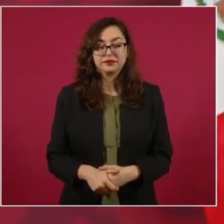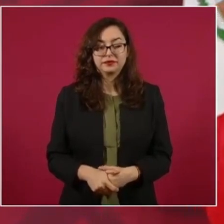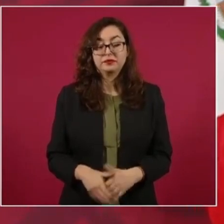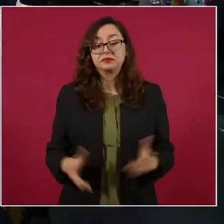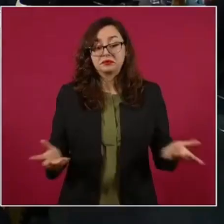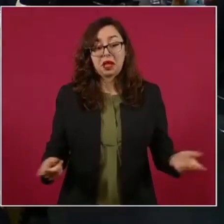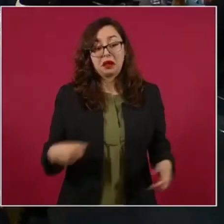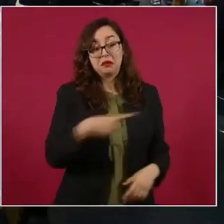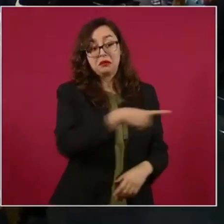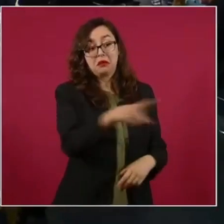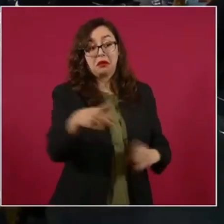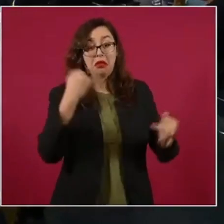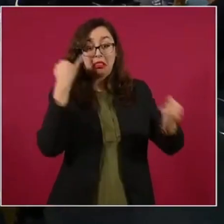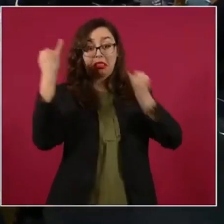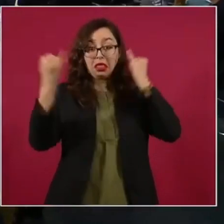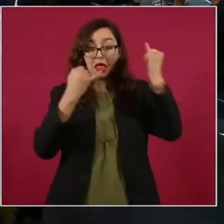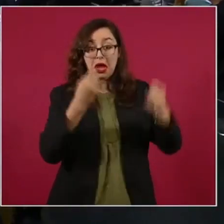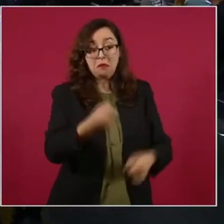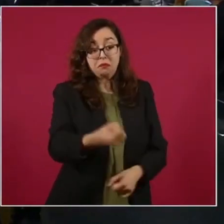supuesta